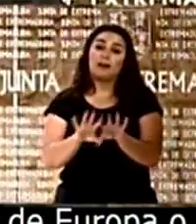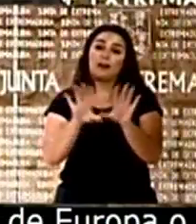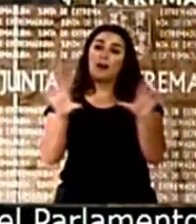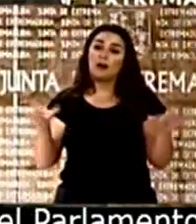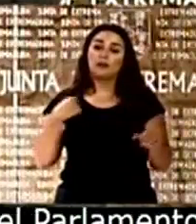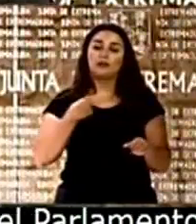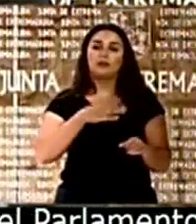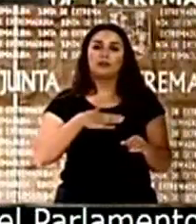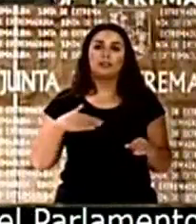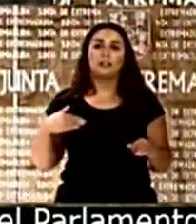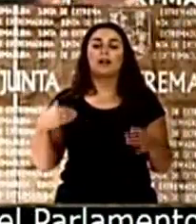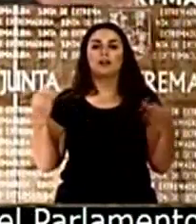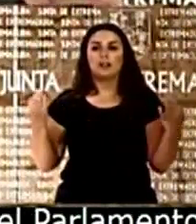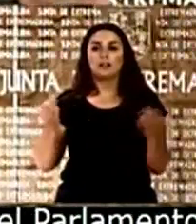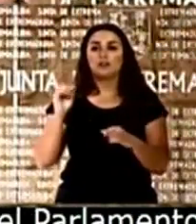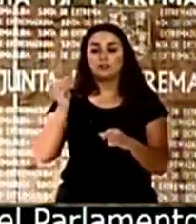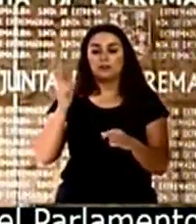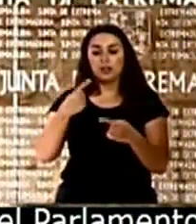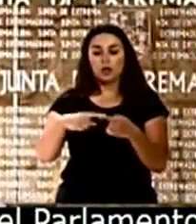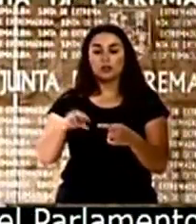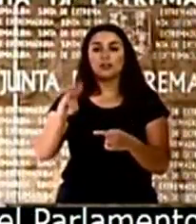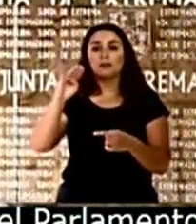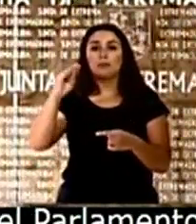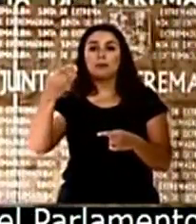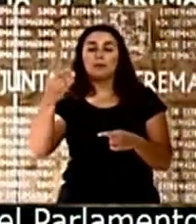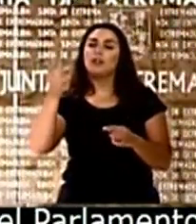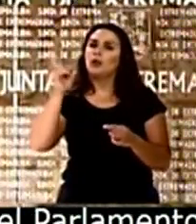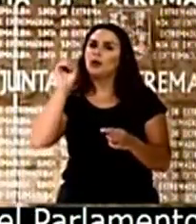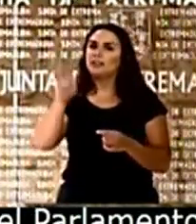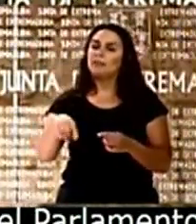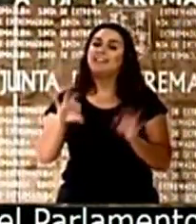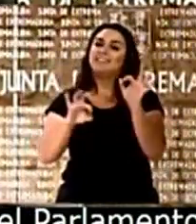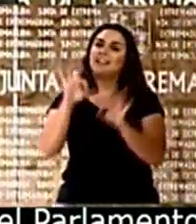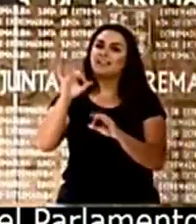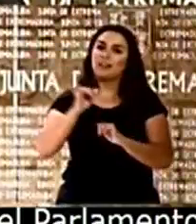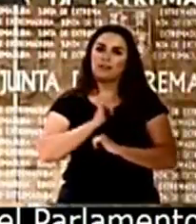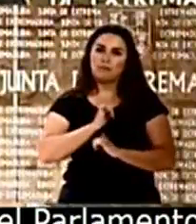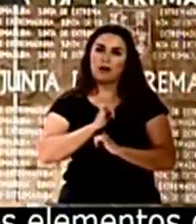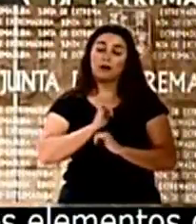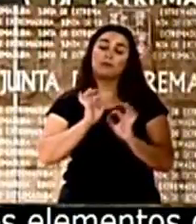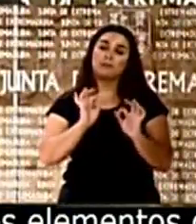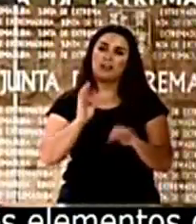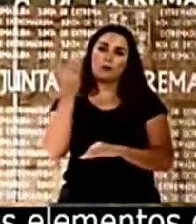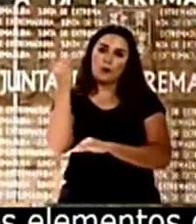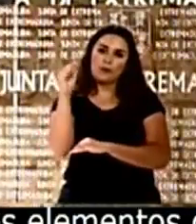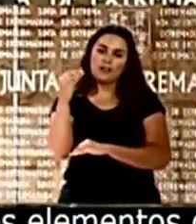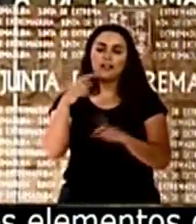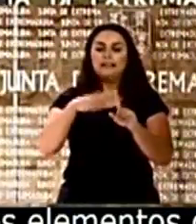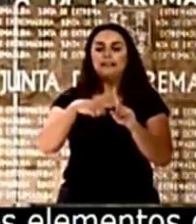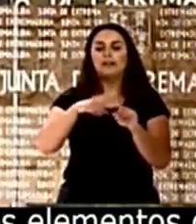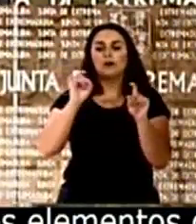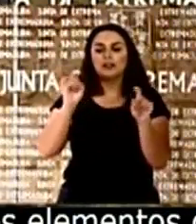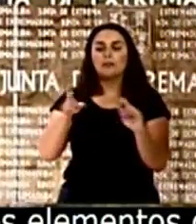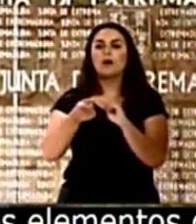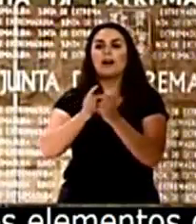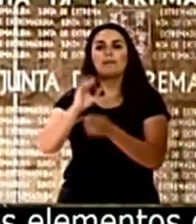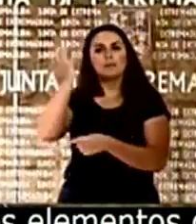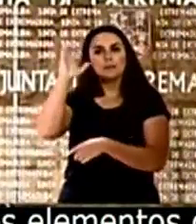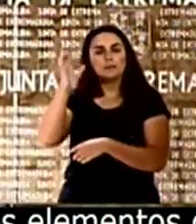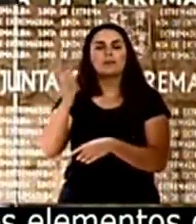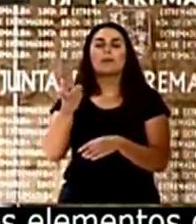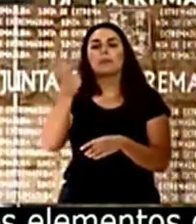queremos que no solamente sean los elementos de PIC, sino también los elementos de tasa de paro, especialmente el juvenil, el nivel educativo, cambio climático,